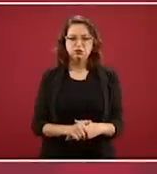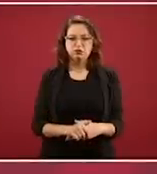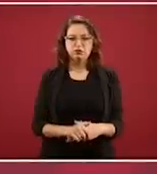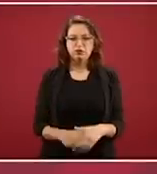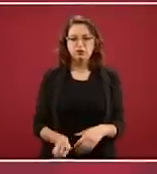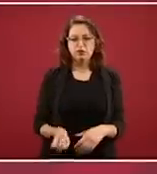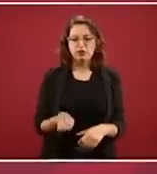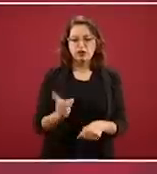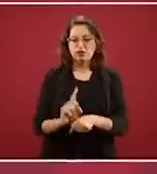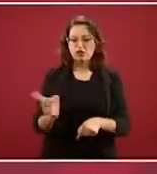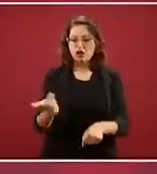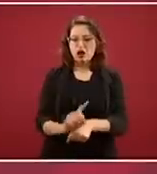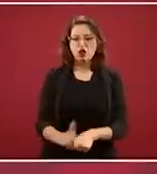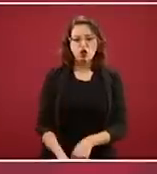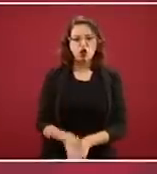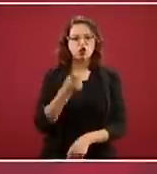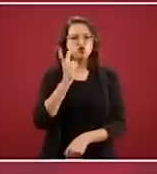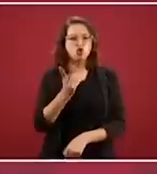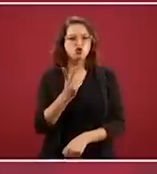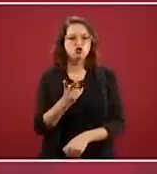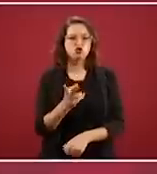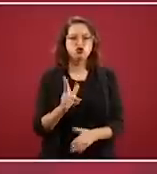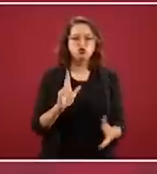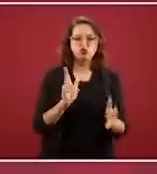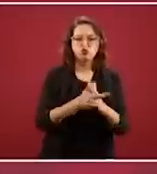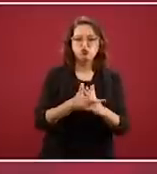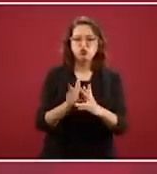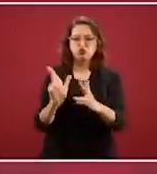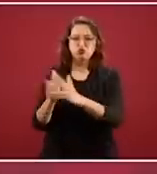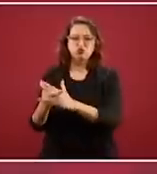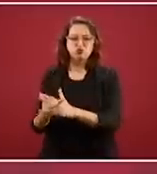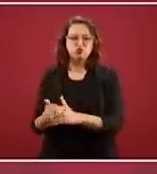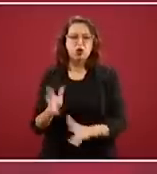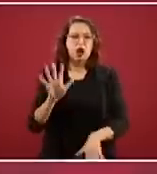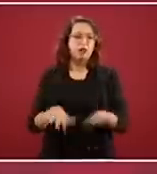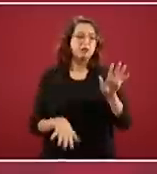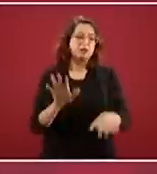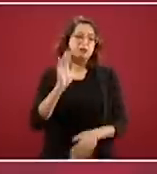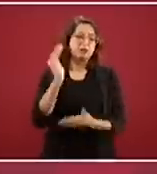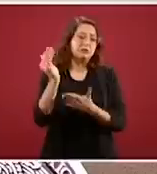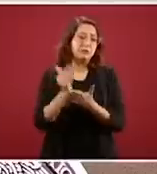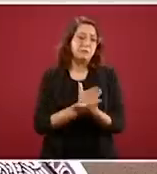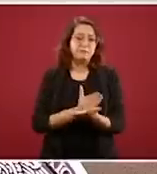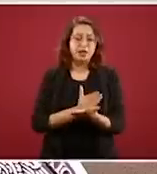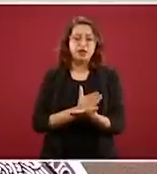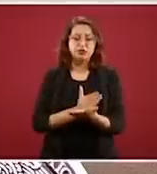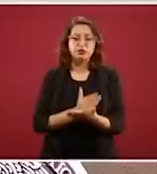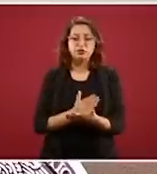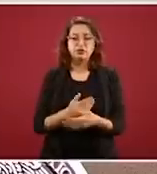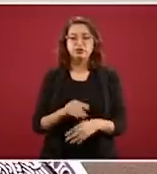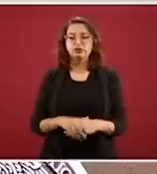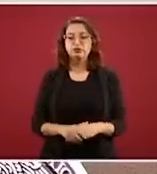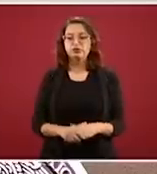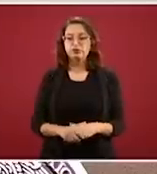2 homicidios diarios en la Ciudad de México, a veces menos. Y